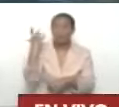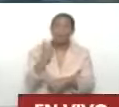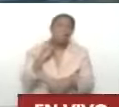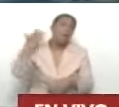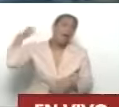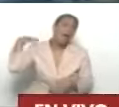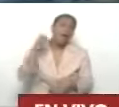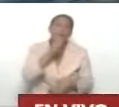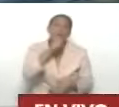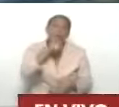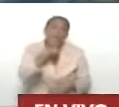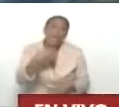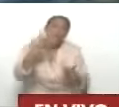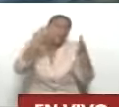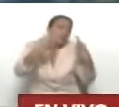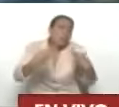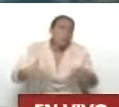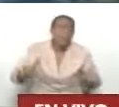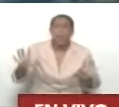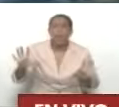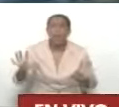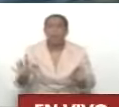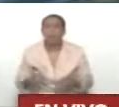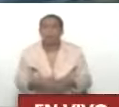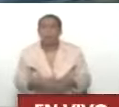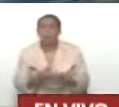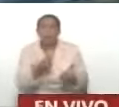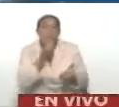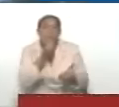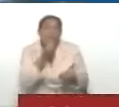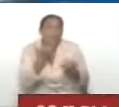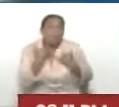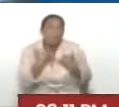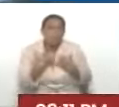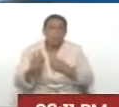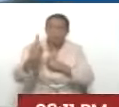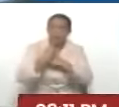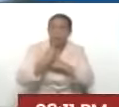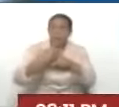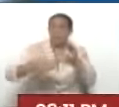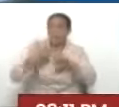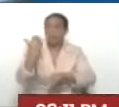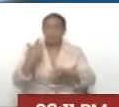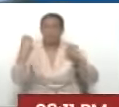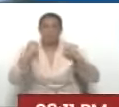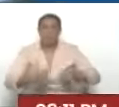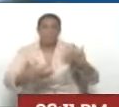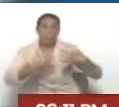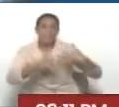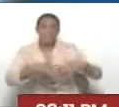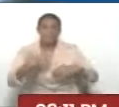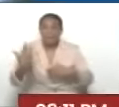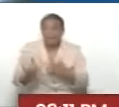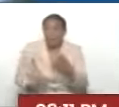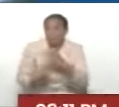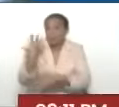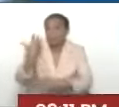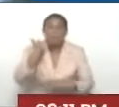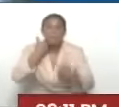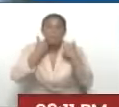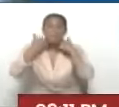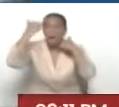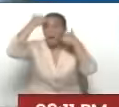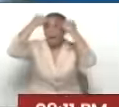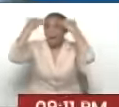bisabuelos, tatarabuelos, con el alimento que se nos impuso. Y todas estas enfermedades que se han